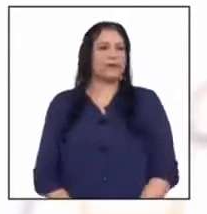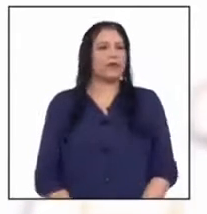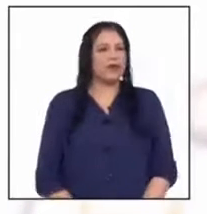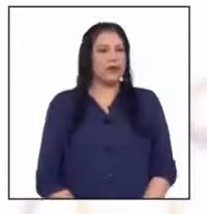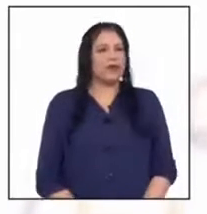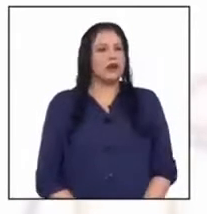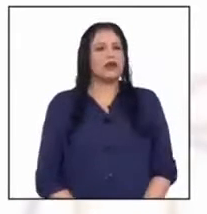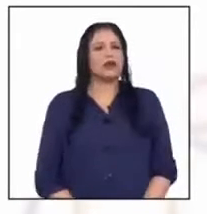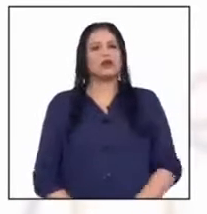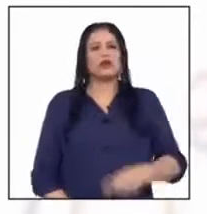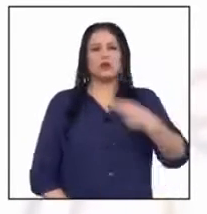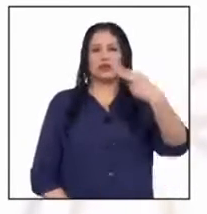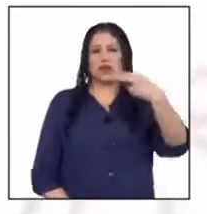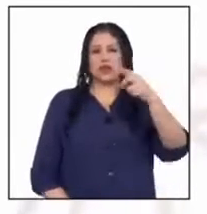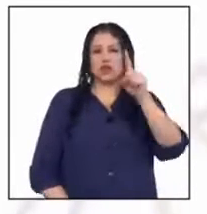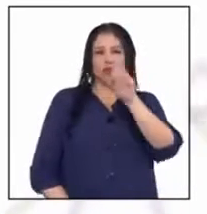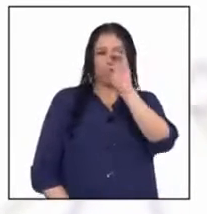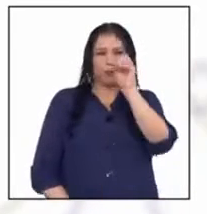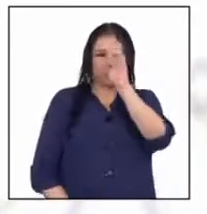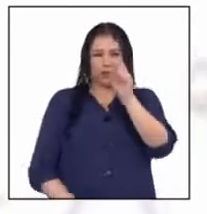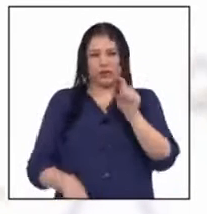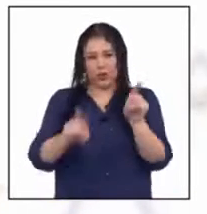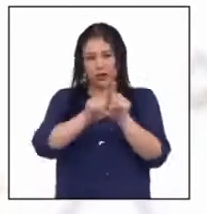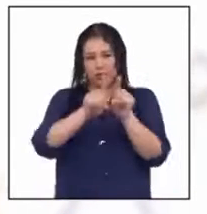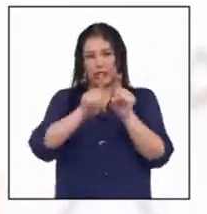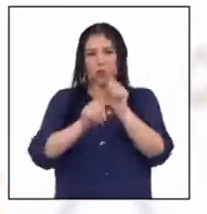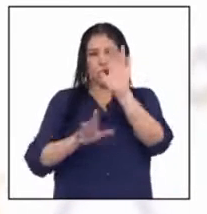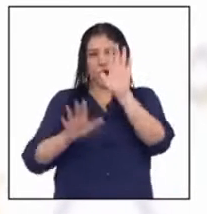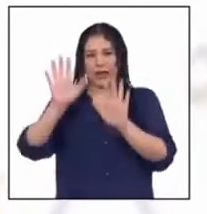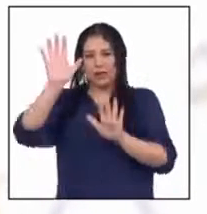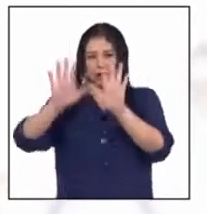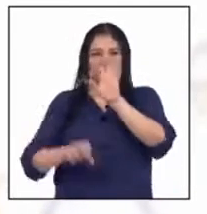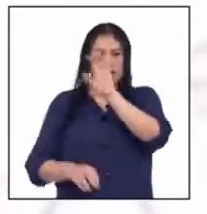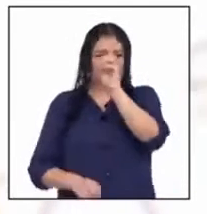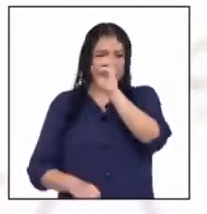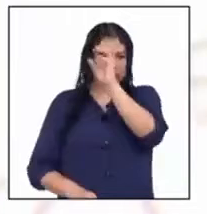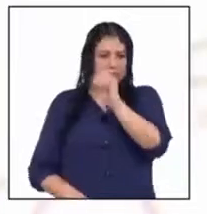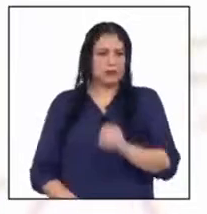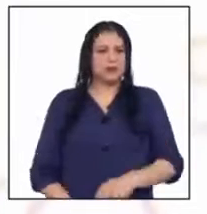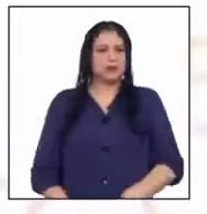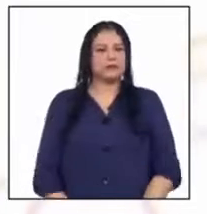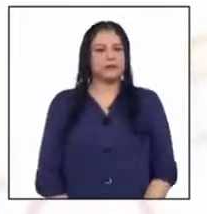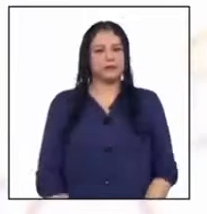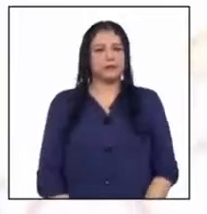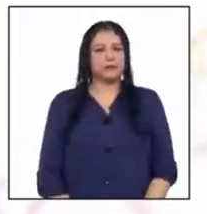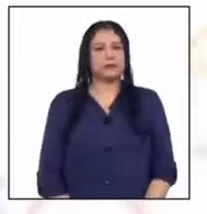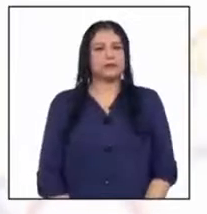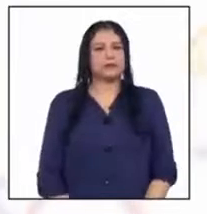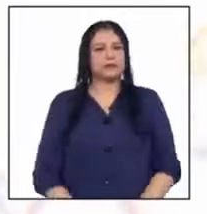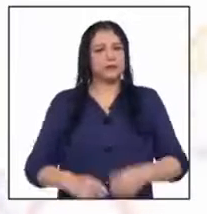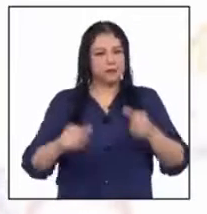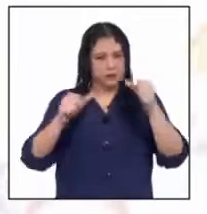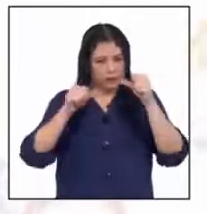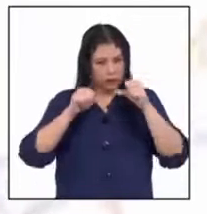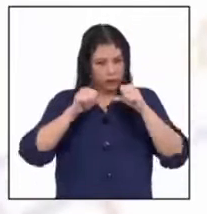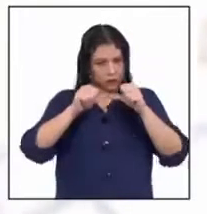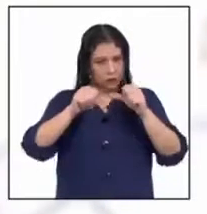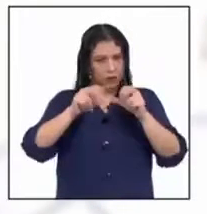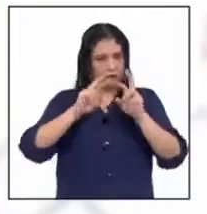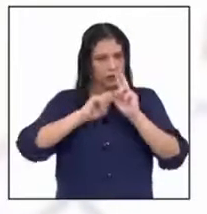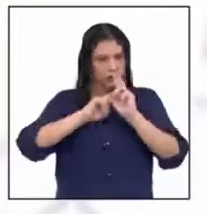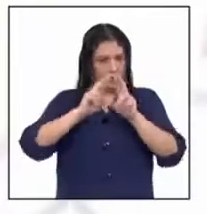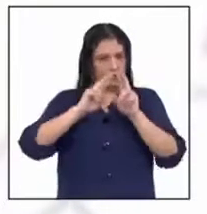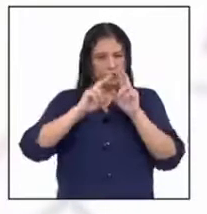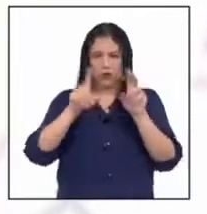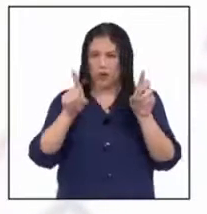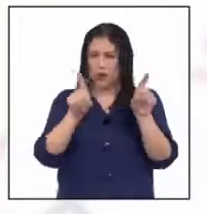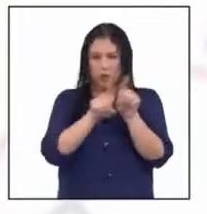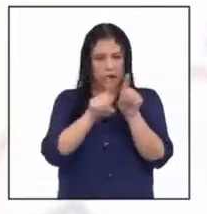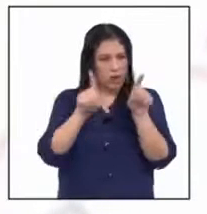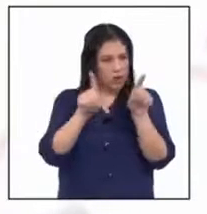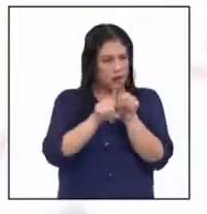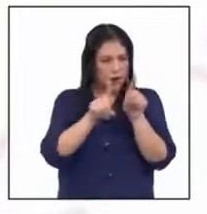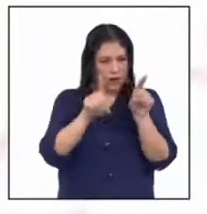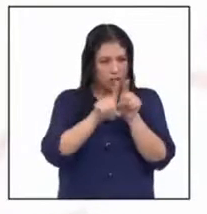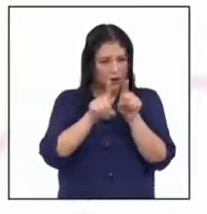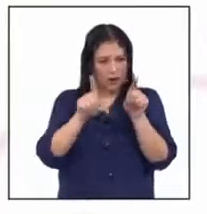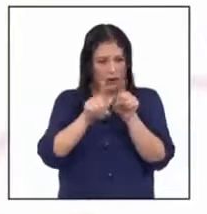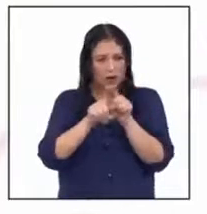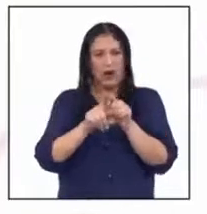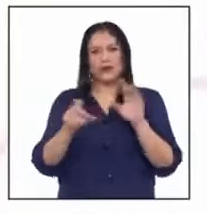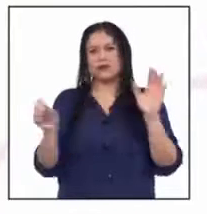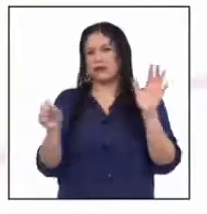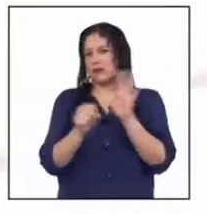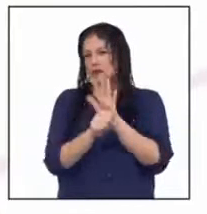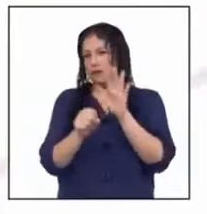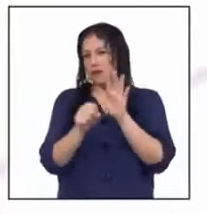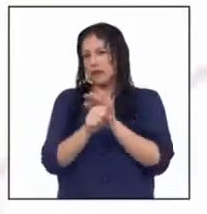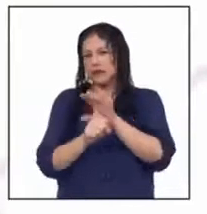sub 1% es igual a 15%. Continuamos resolviendo de la misma manera hasta